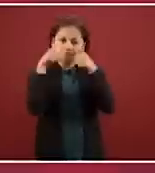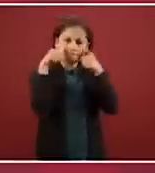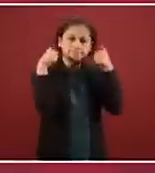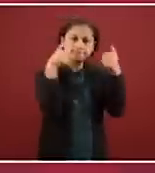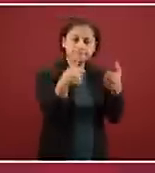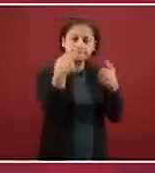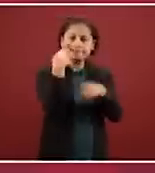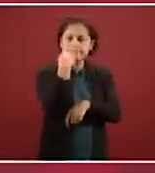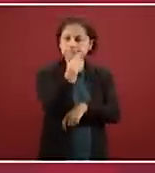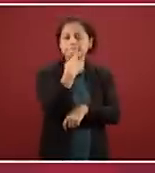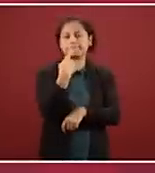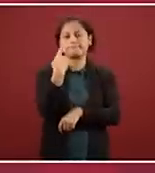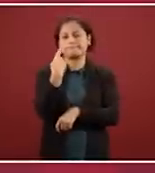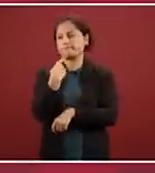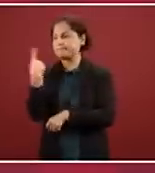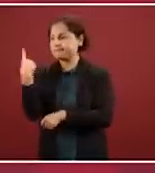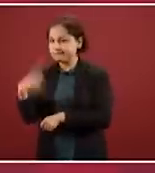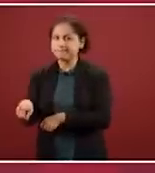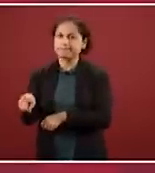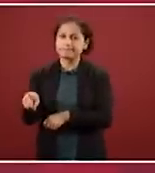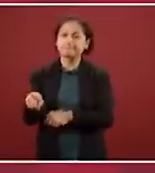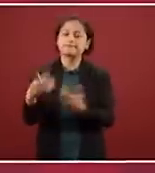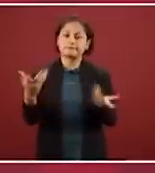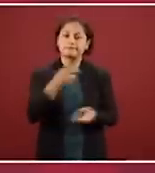todo esto que se considere